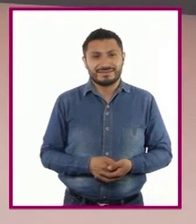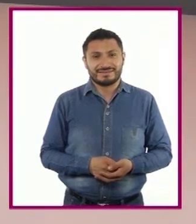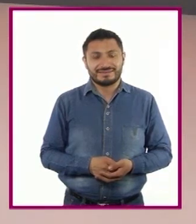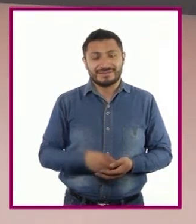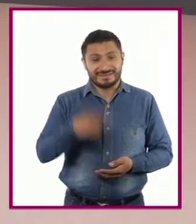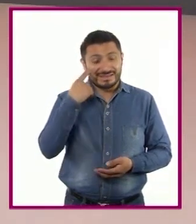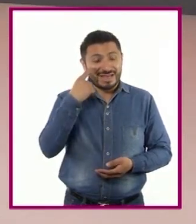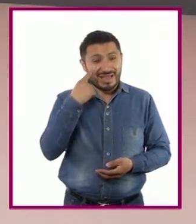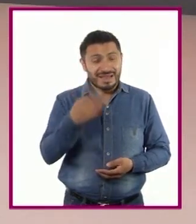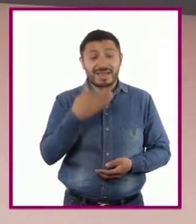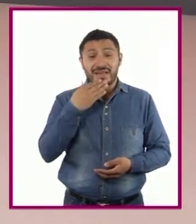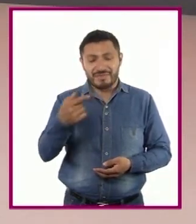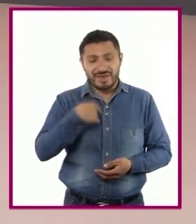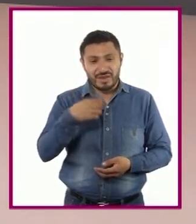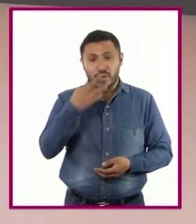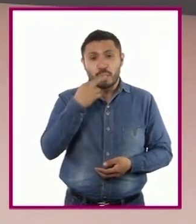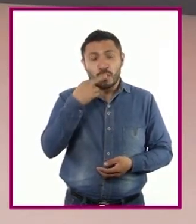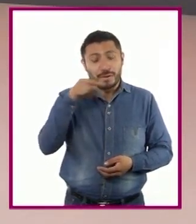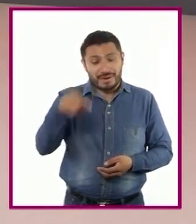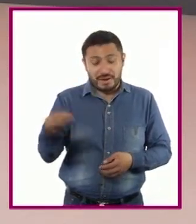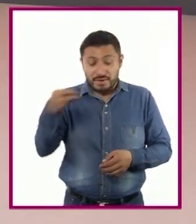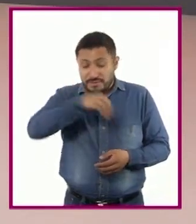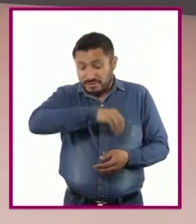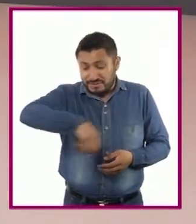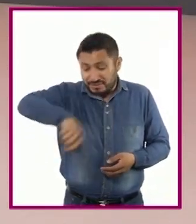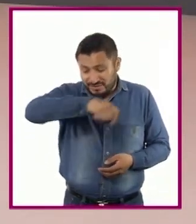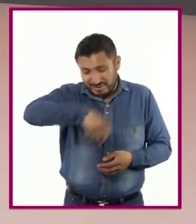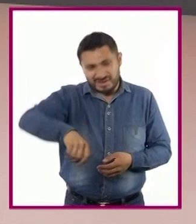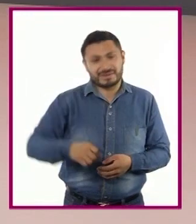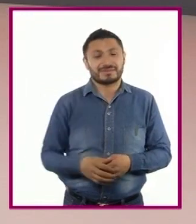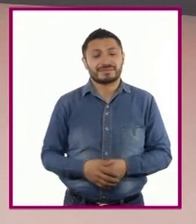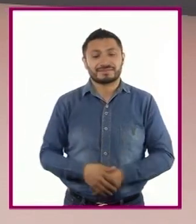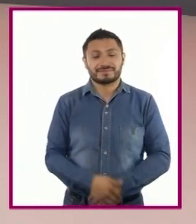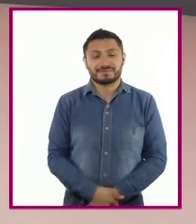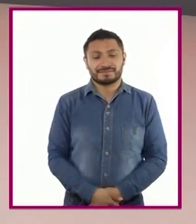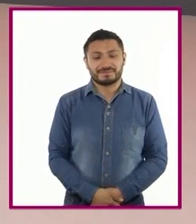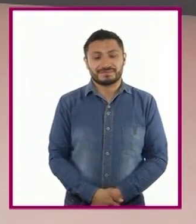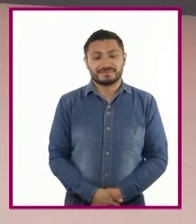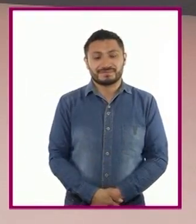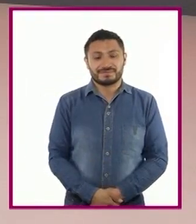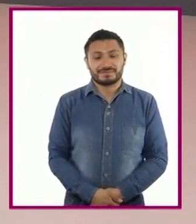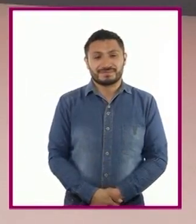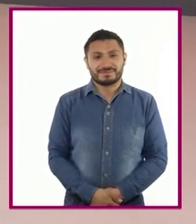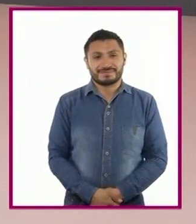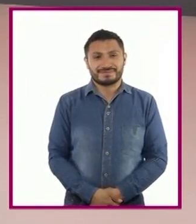Ah, mira, qué bueno que traje rojito. Vamos a ponerle un poco por aquí.